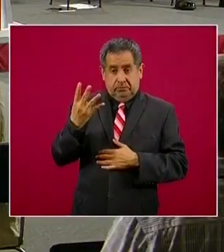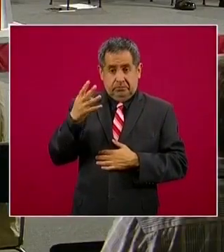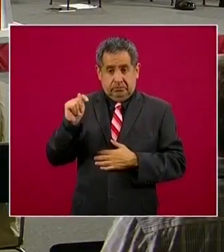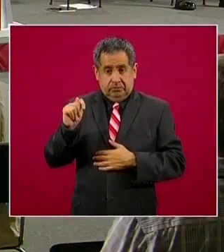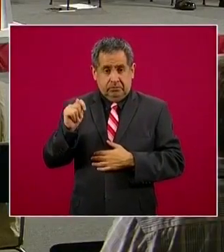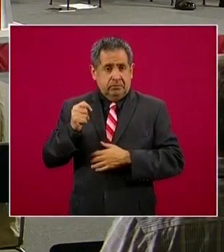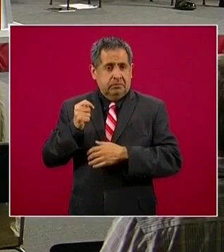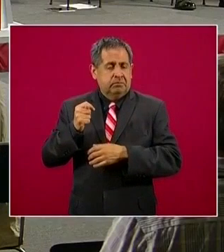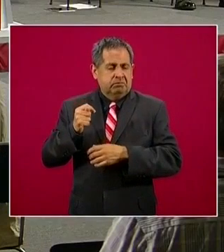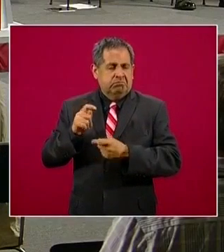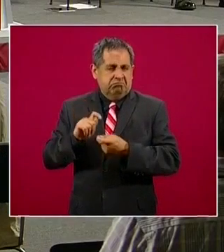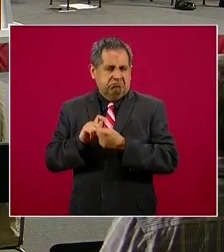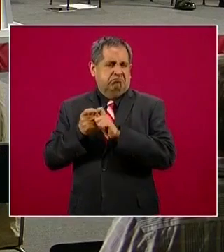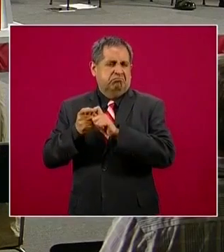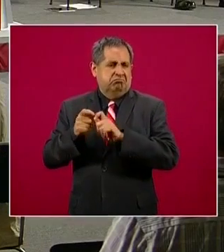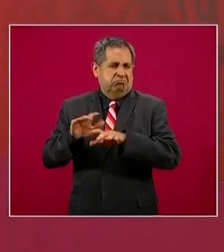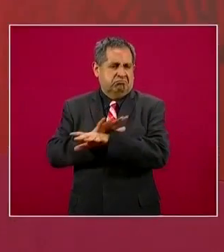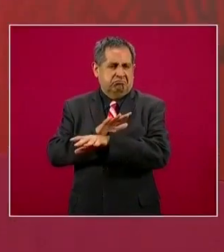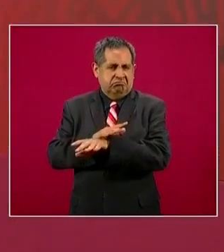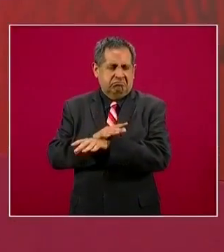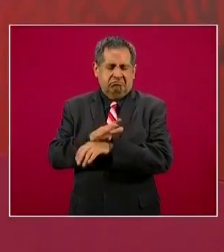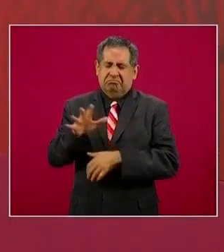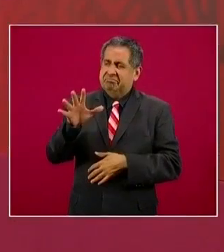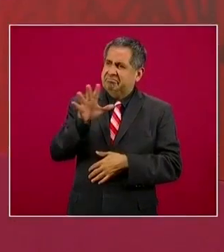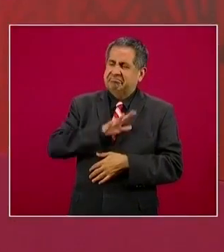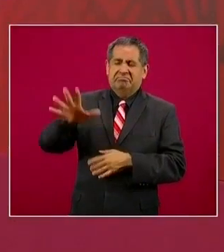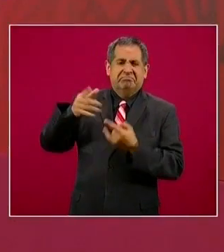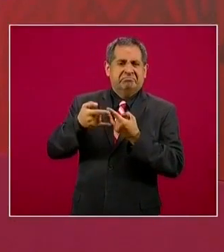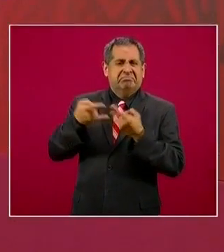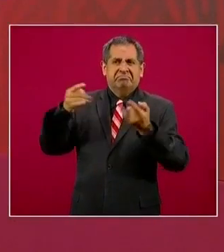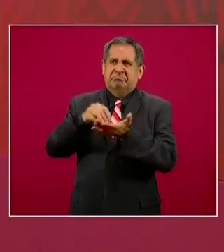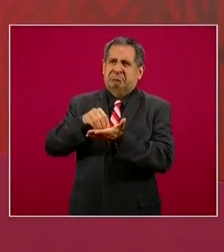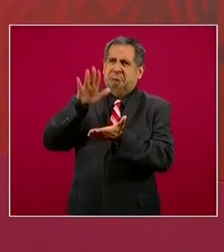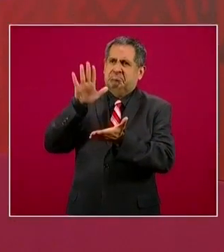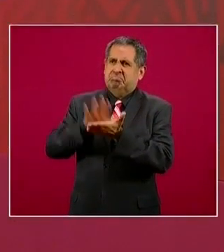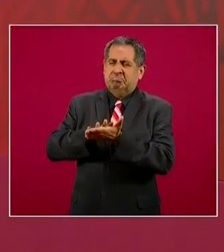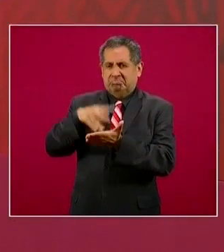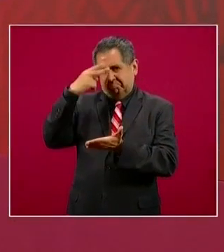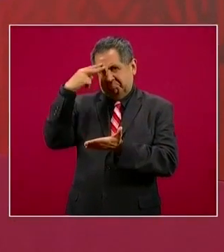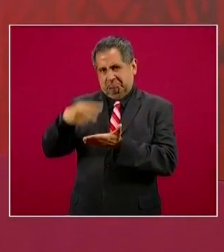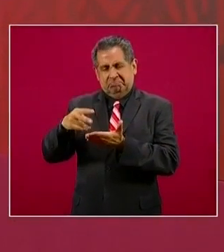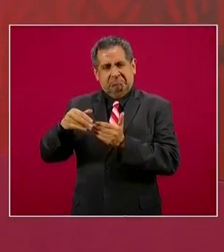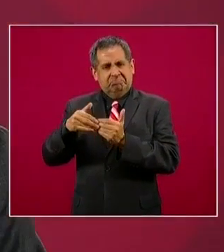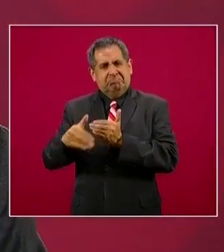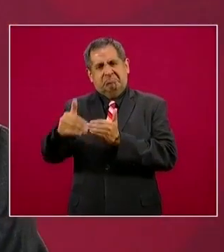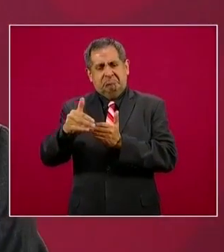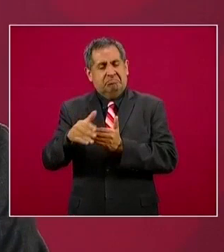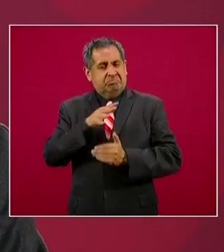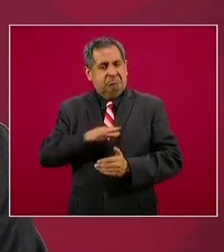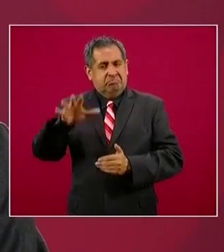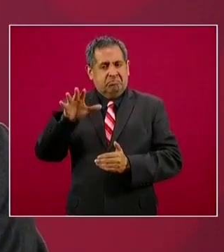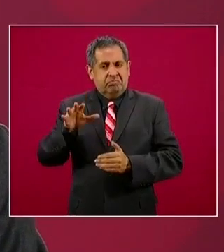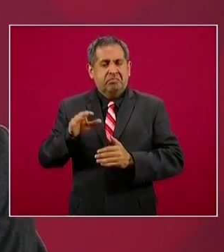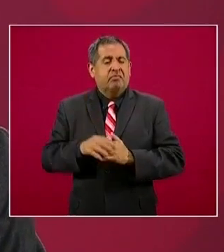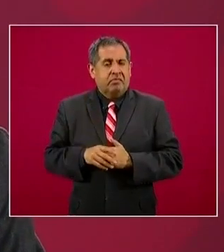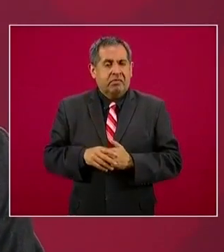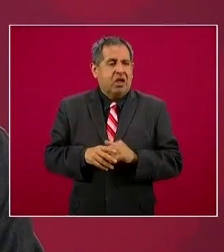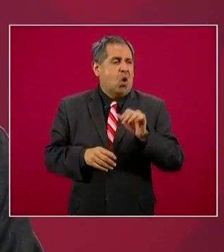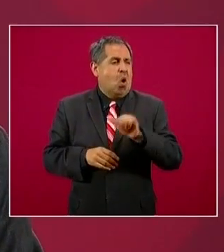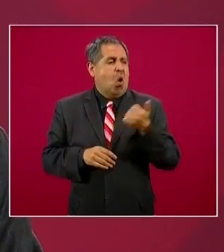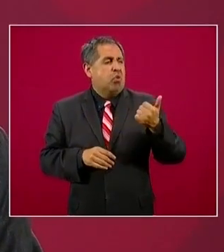incidencia delictiva, señalando que los homicidios incrementaron 13% y los delitos relacionados con la delincuencia